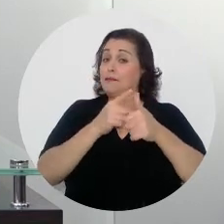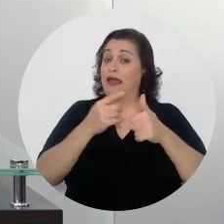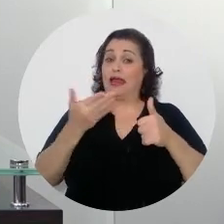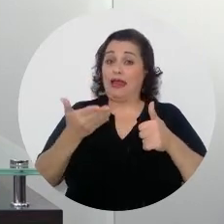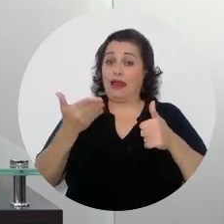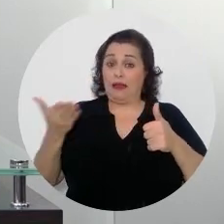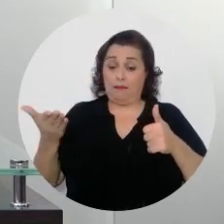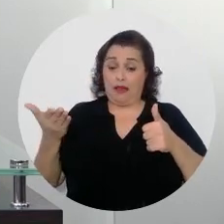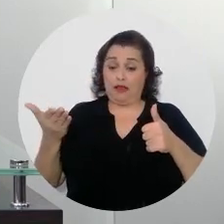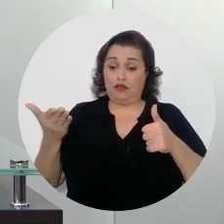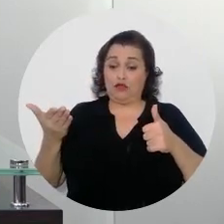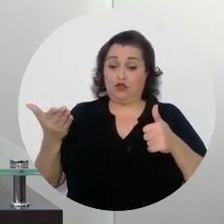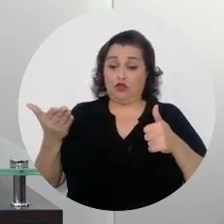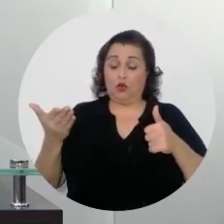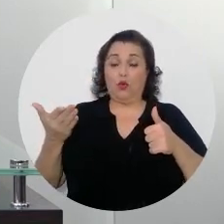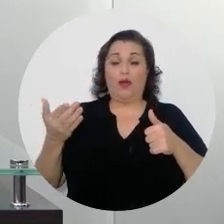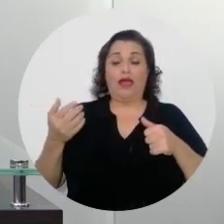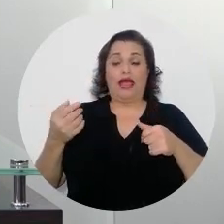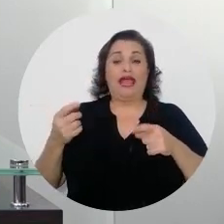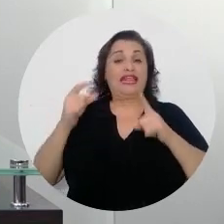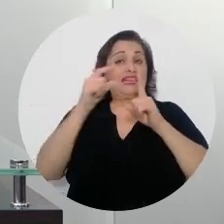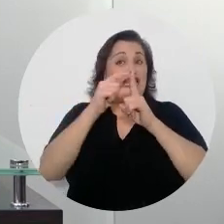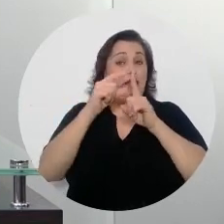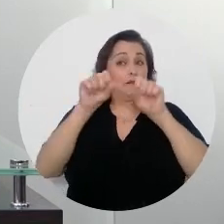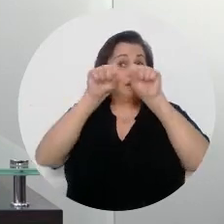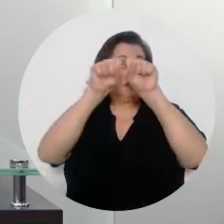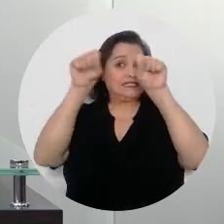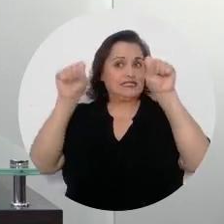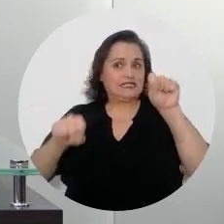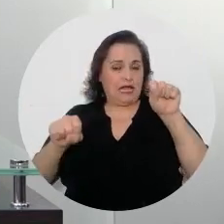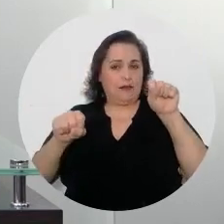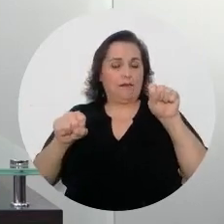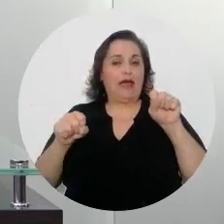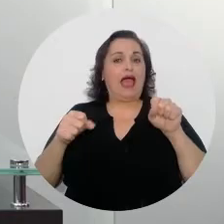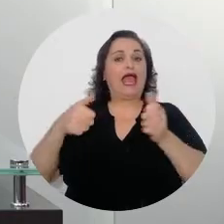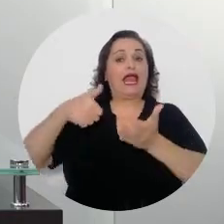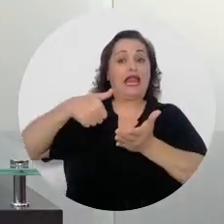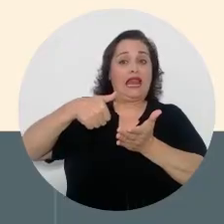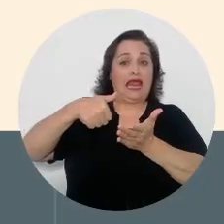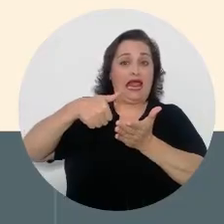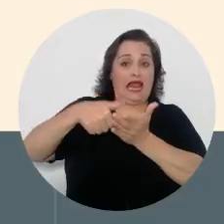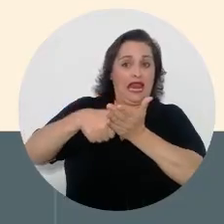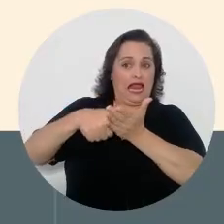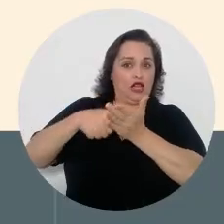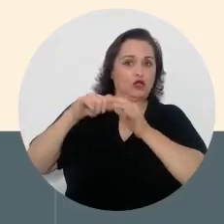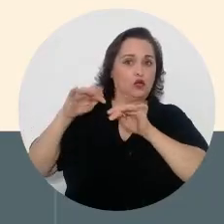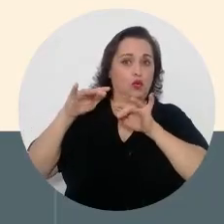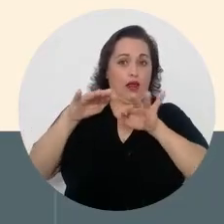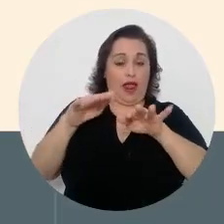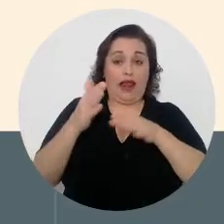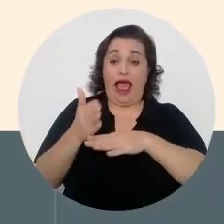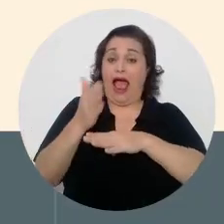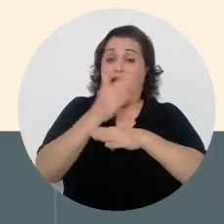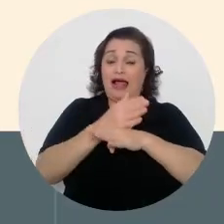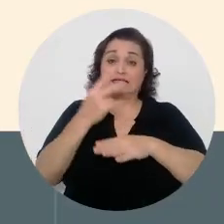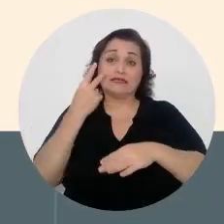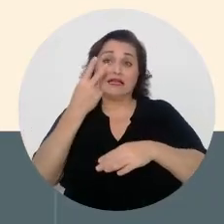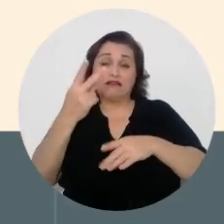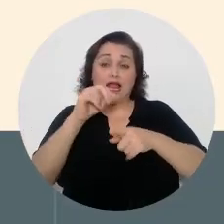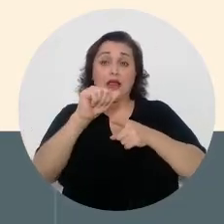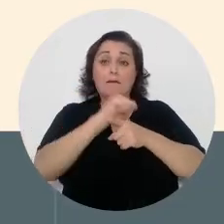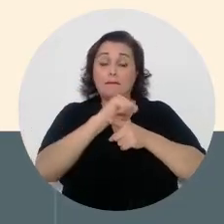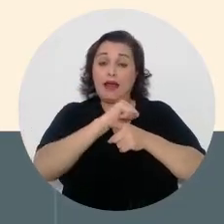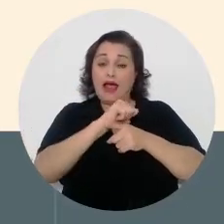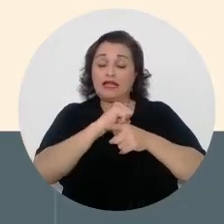primer elemento esencial es el término de sistema electoral. Antes de entrar a ver ya en